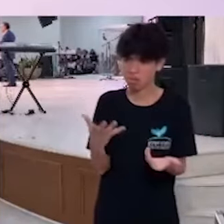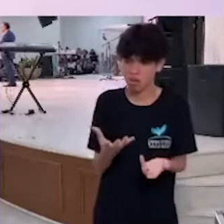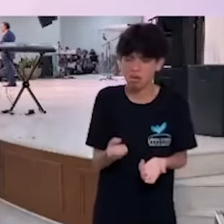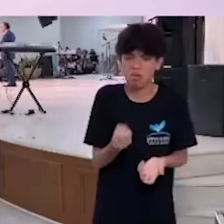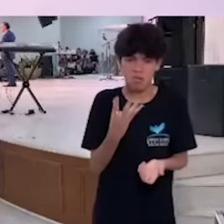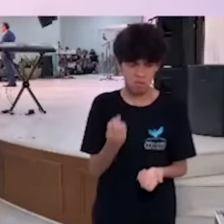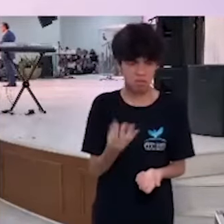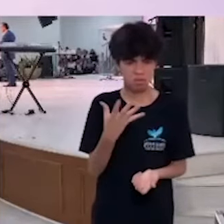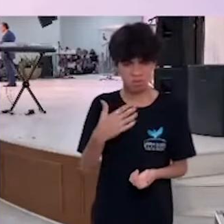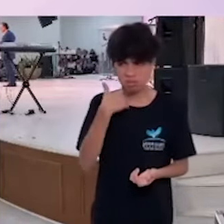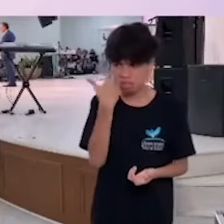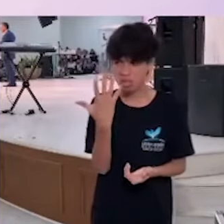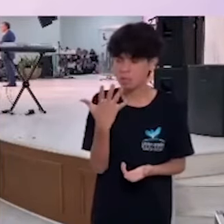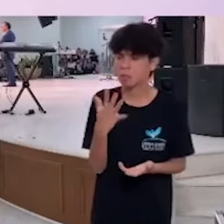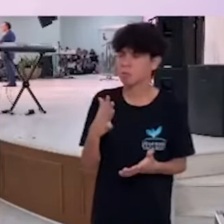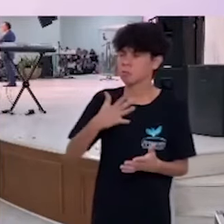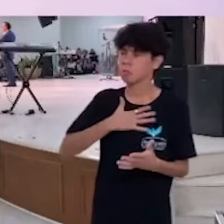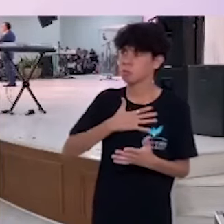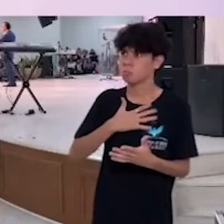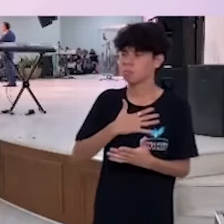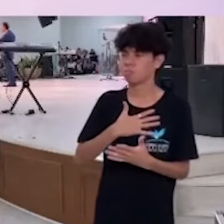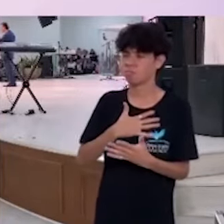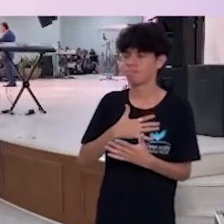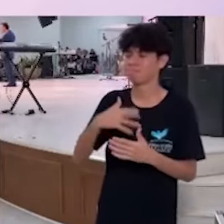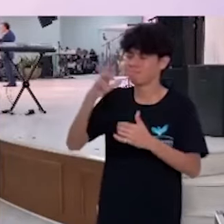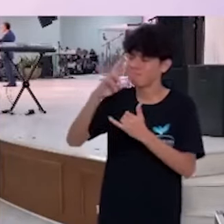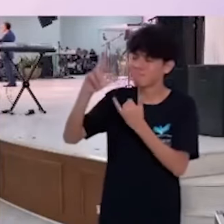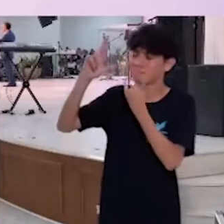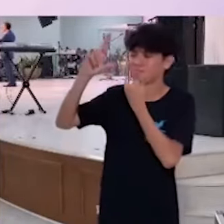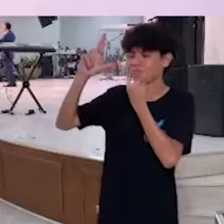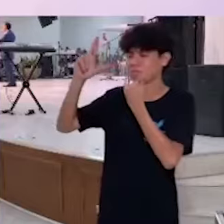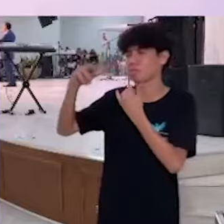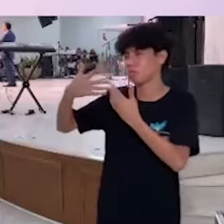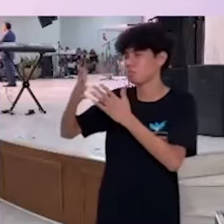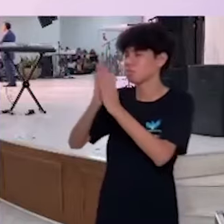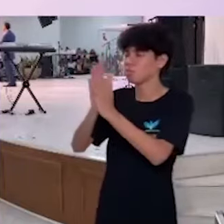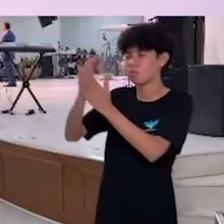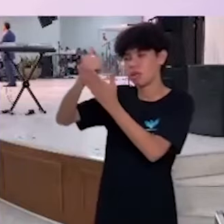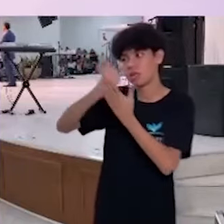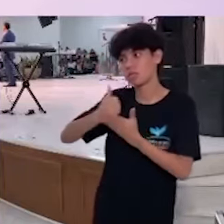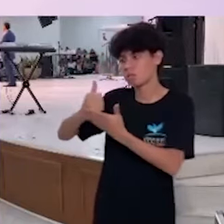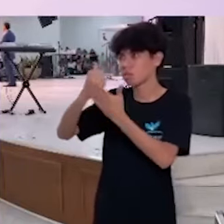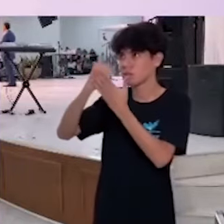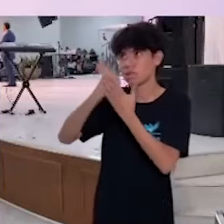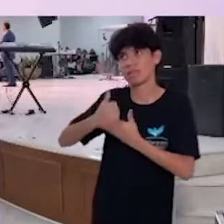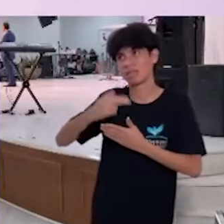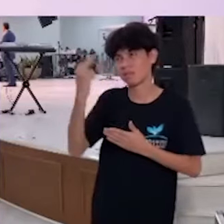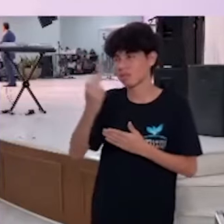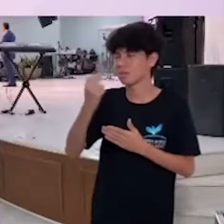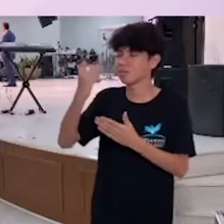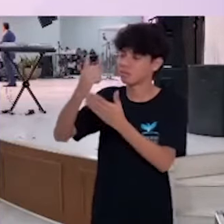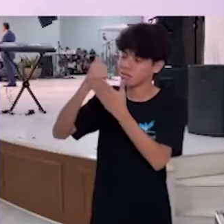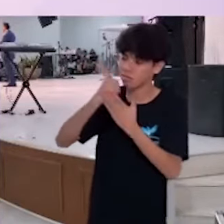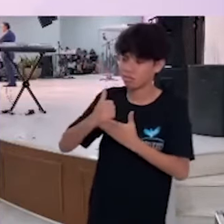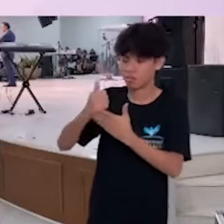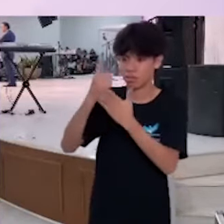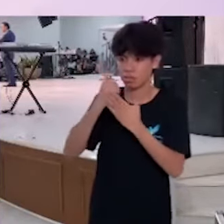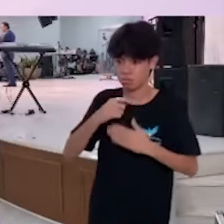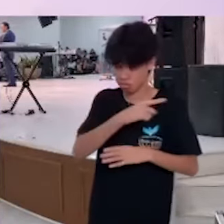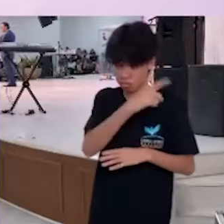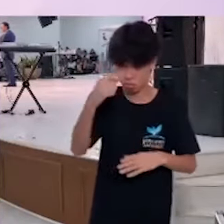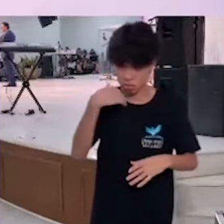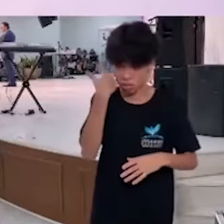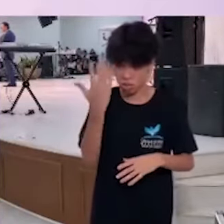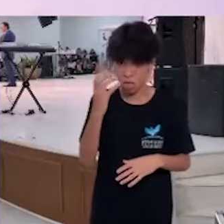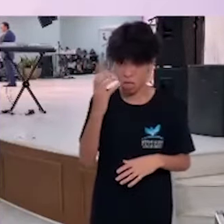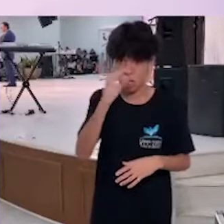pureza delante de Dios y pedirle sabiduría, pedirle gracia para lograr al Señor? ¿Cuántos quisieran hacerle? Job lo